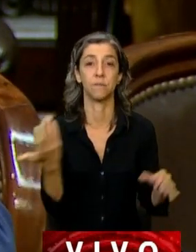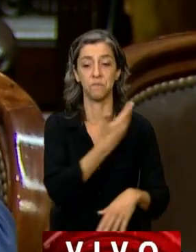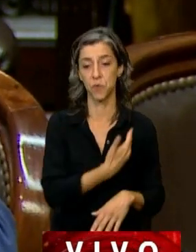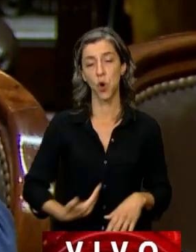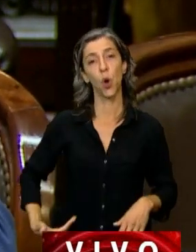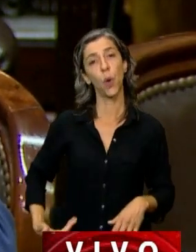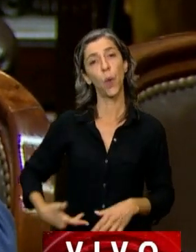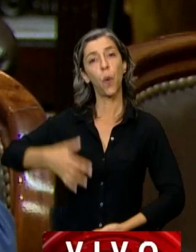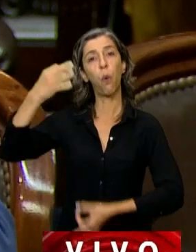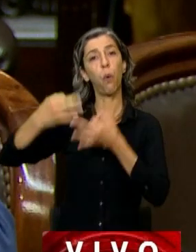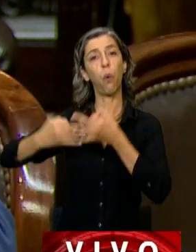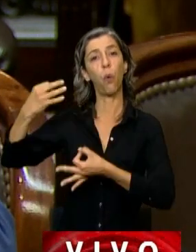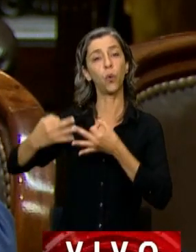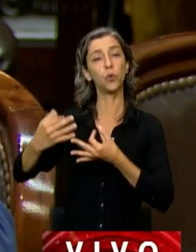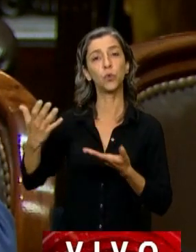y la justicia